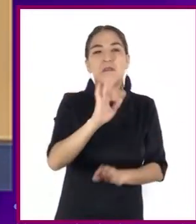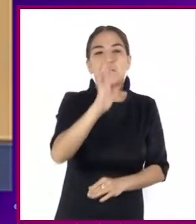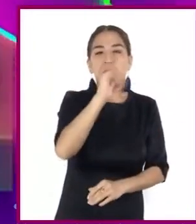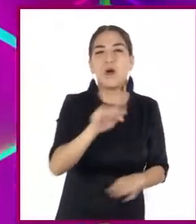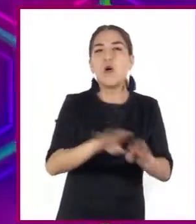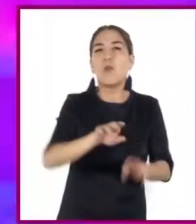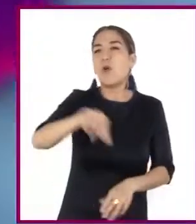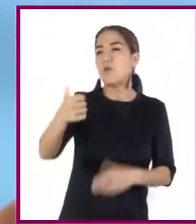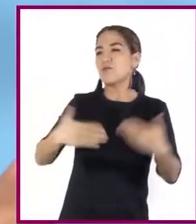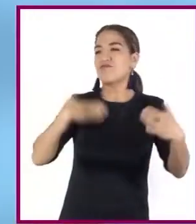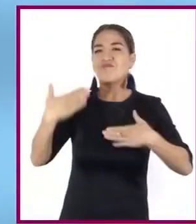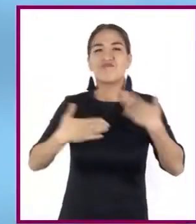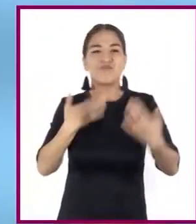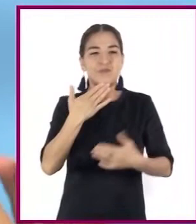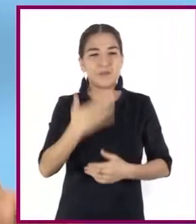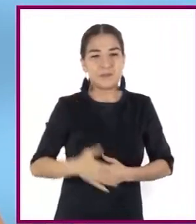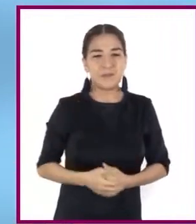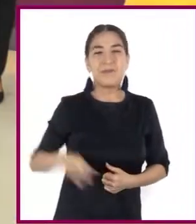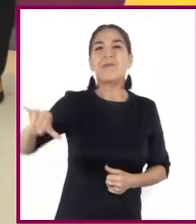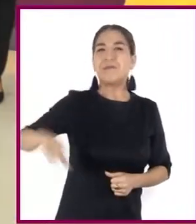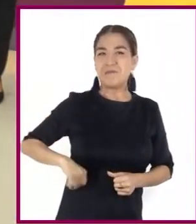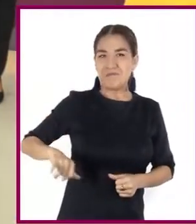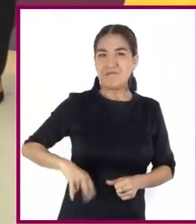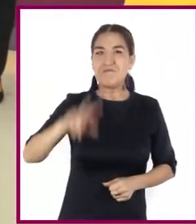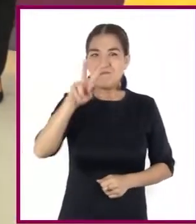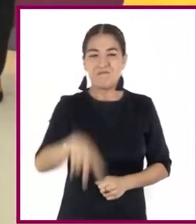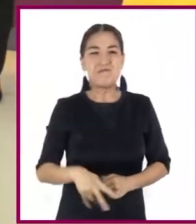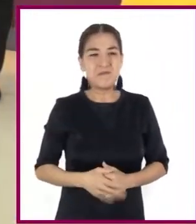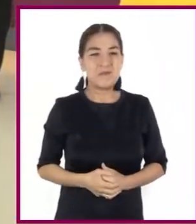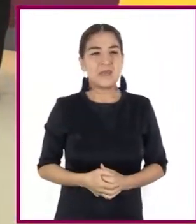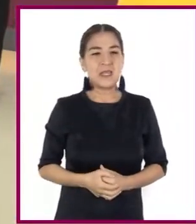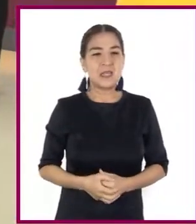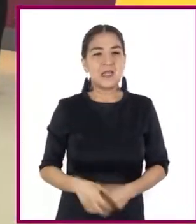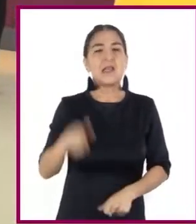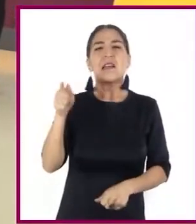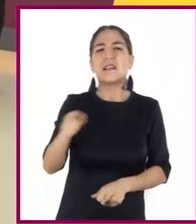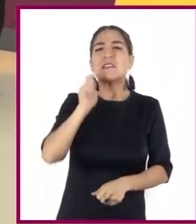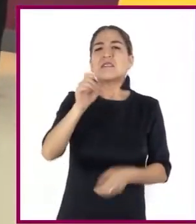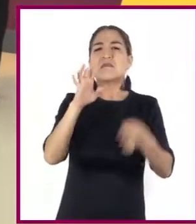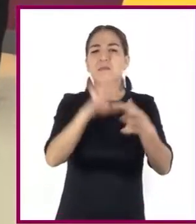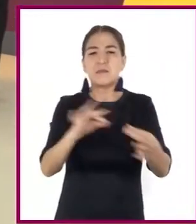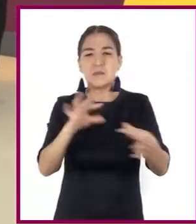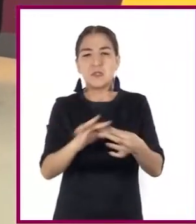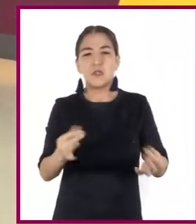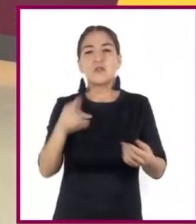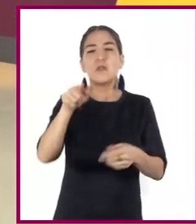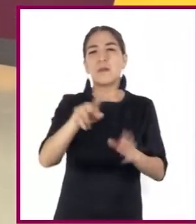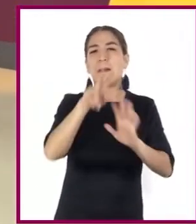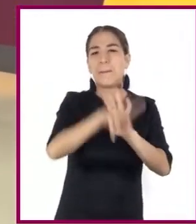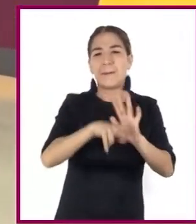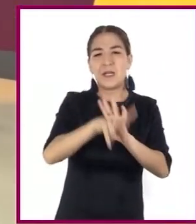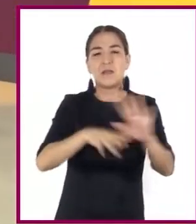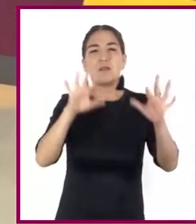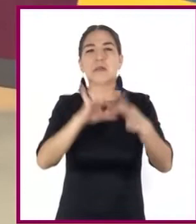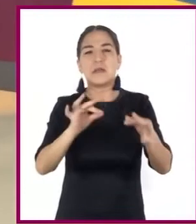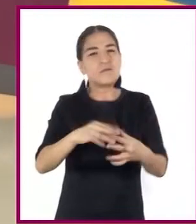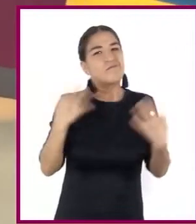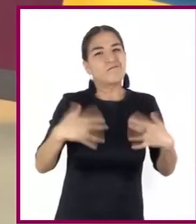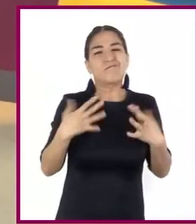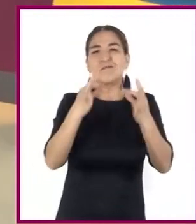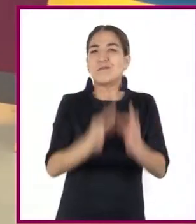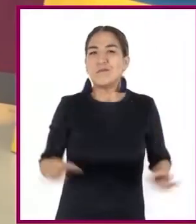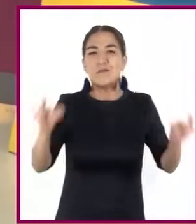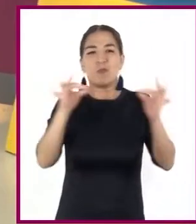otras gentes. Interesante, ¿verdad? Lo que se comenta en el fragmento audiovisual es de suma